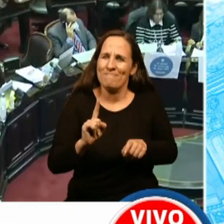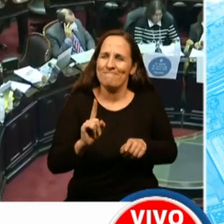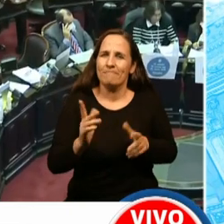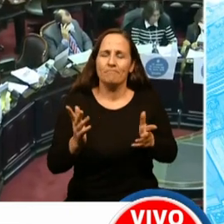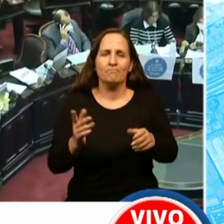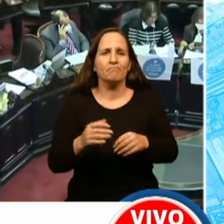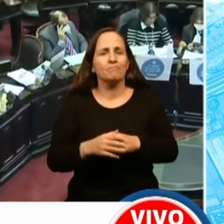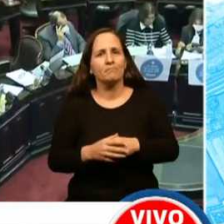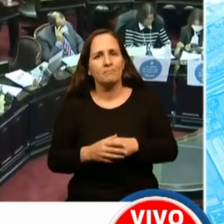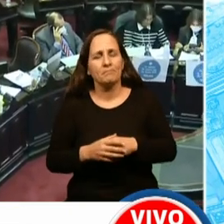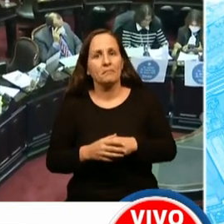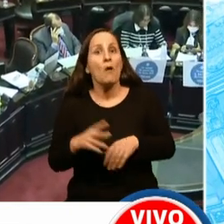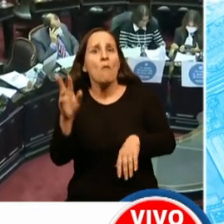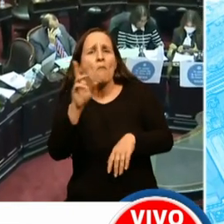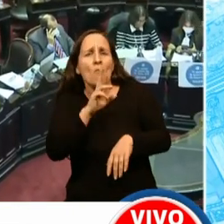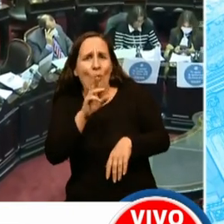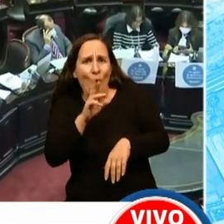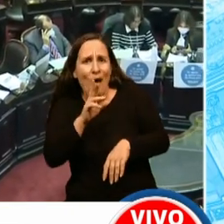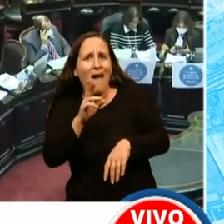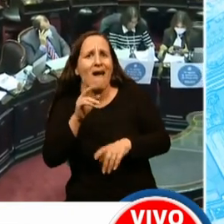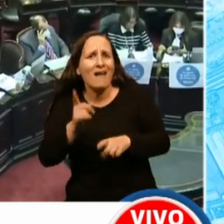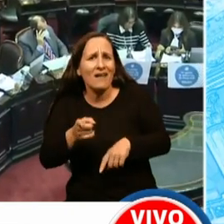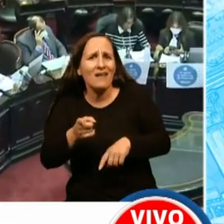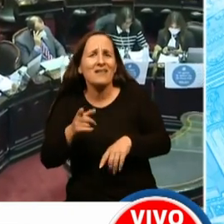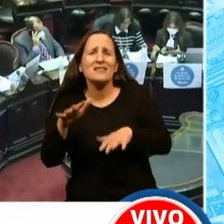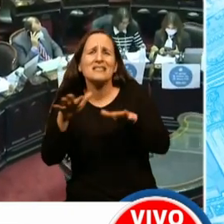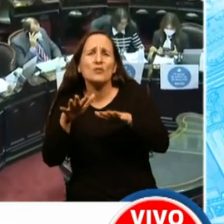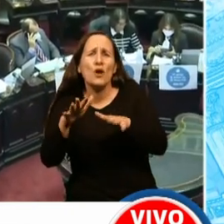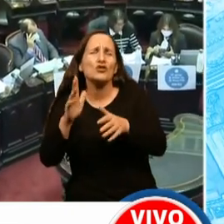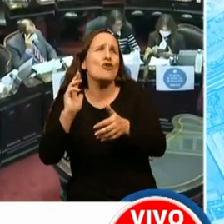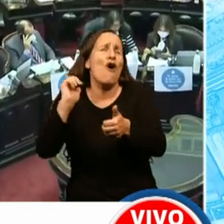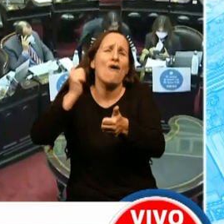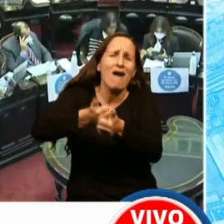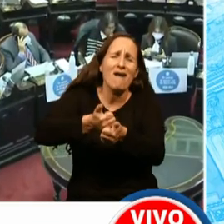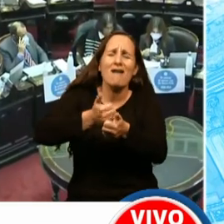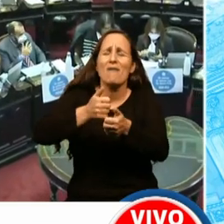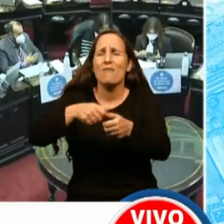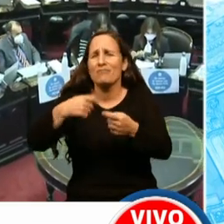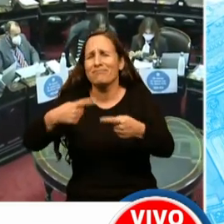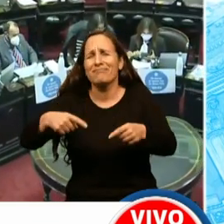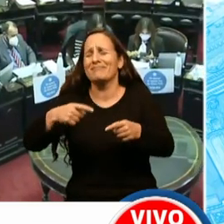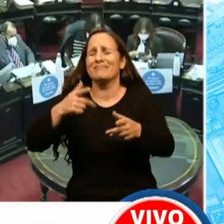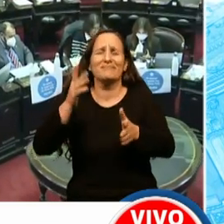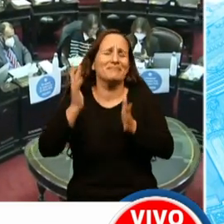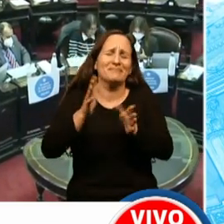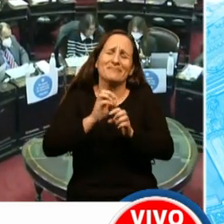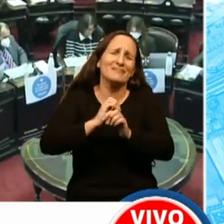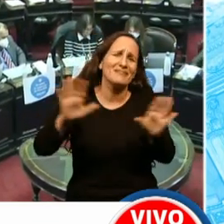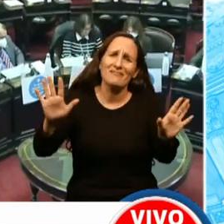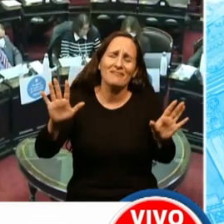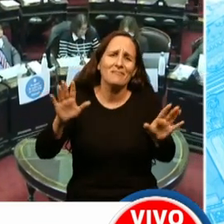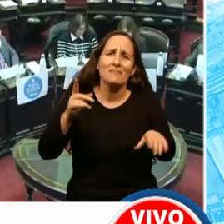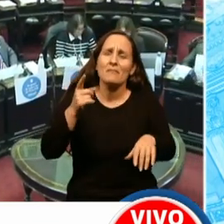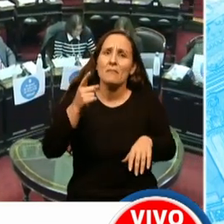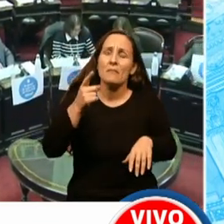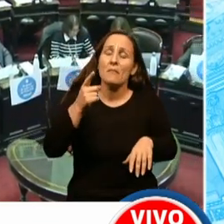que han pasado por situaciones de abuso de violencia debes dejaciones y sin